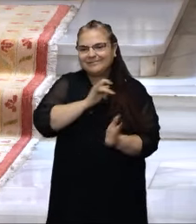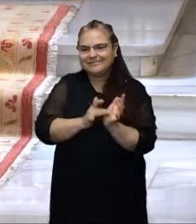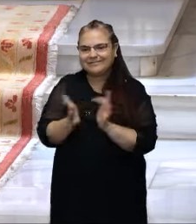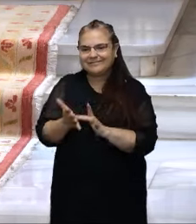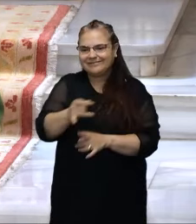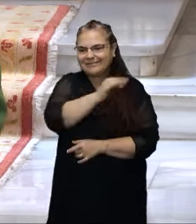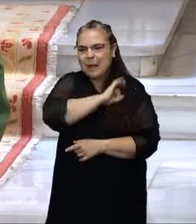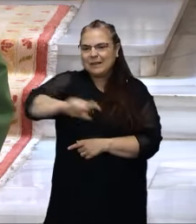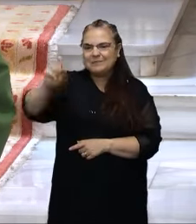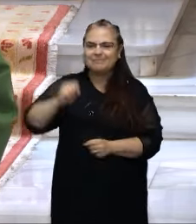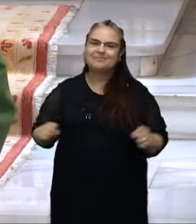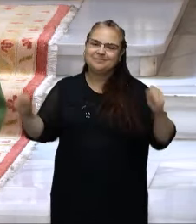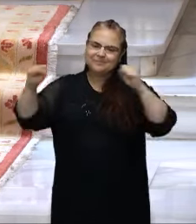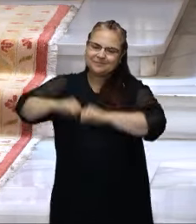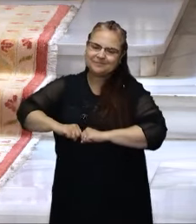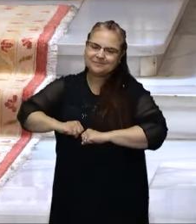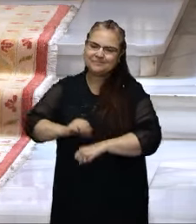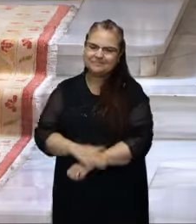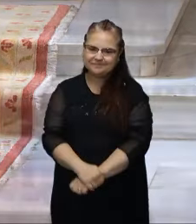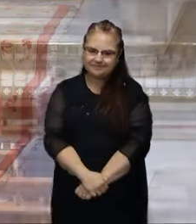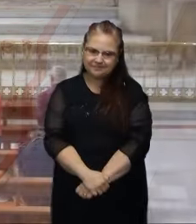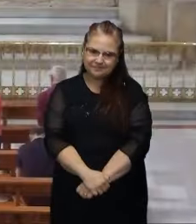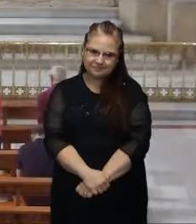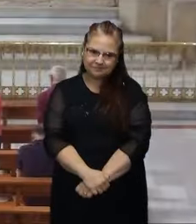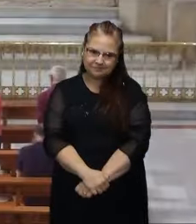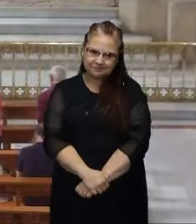Señor. Amén.